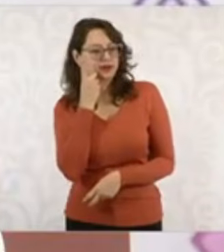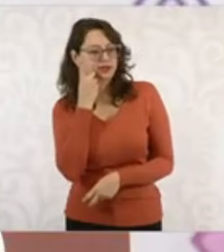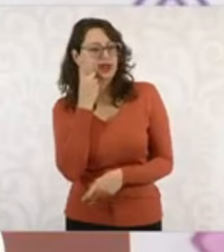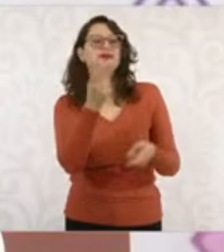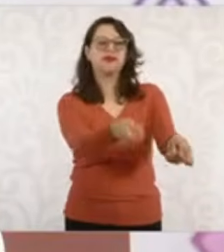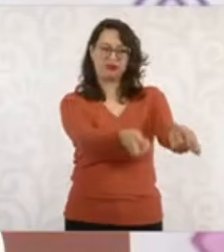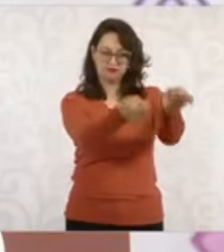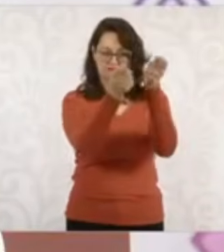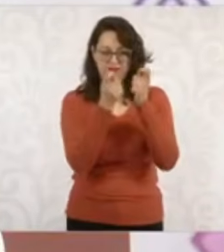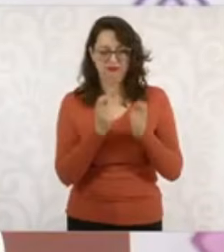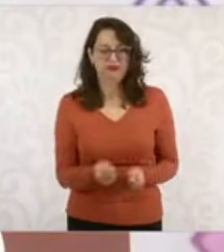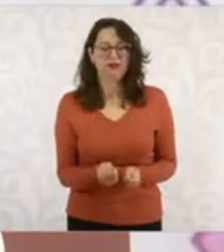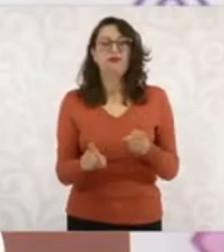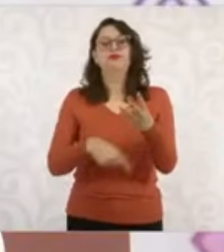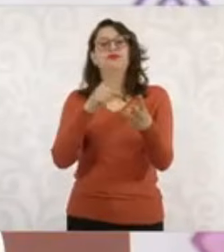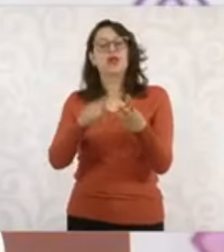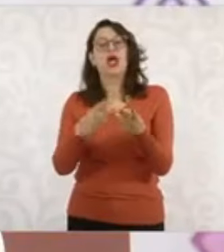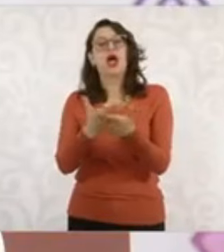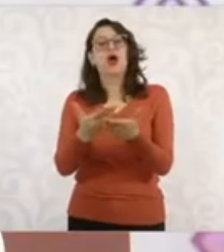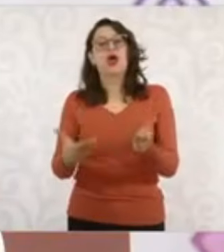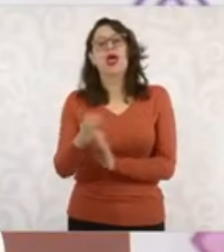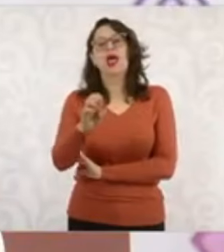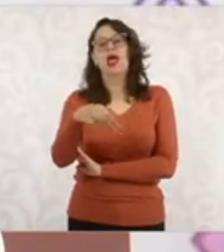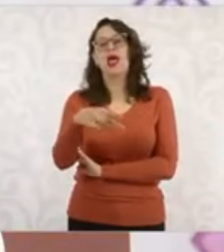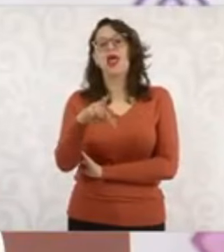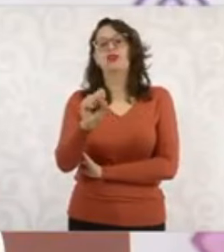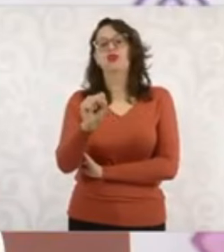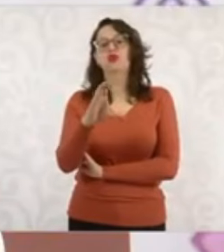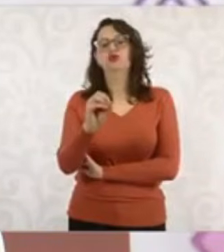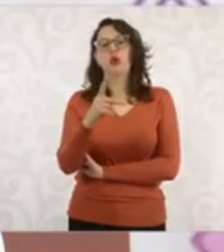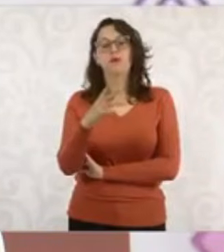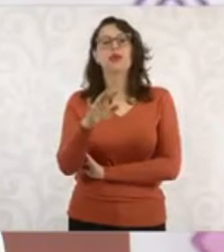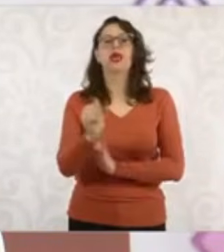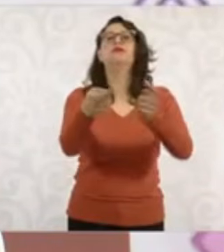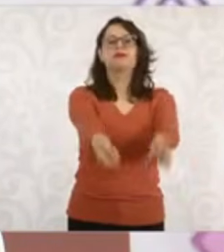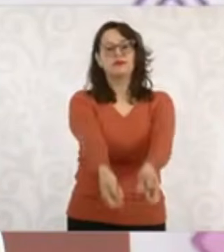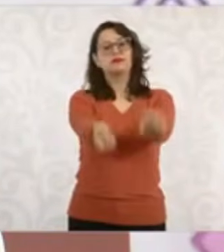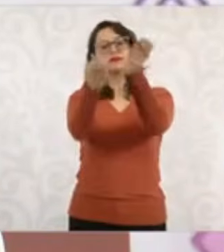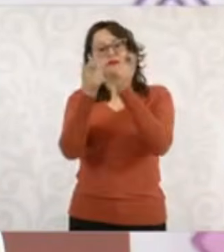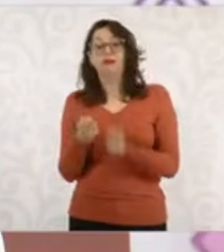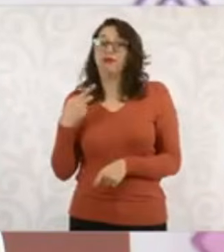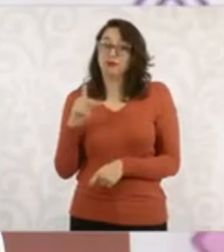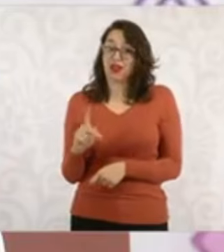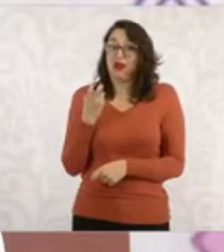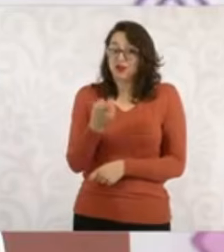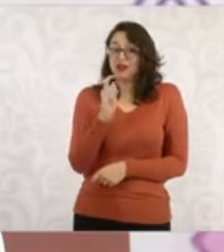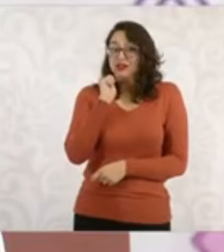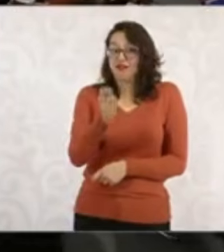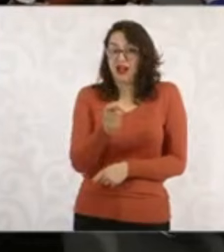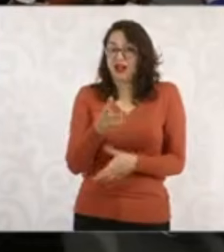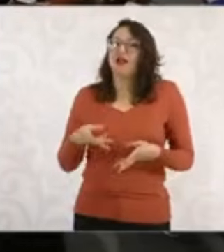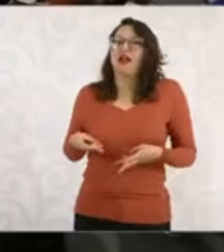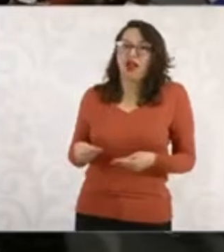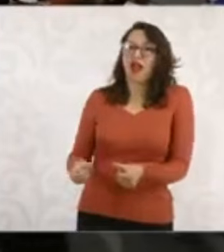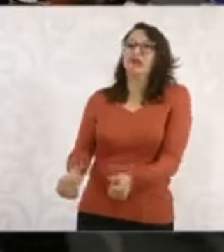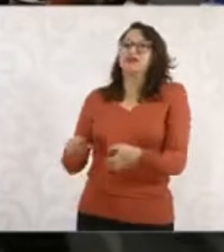endoscopía, es decir, varias áreas se ha ido avanzando. Eso tiene un costo, entonces vamos de manera gradual. Ha ido bien este proceso